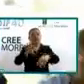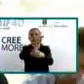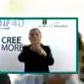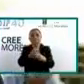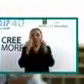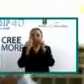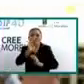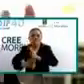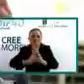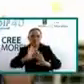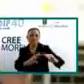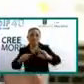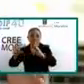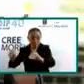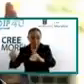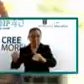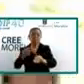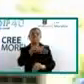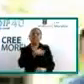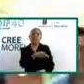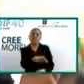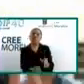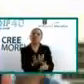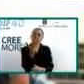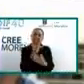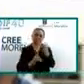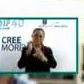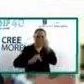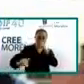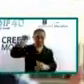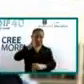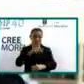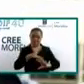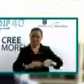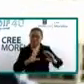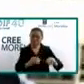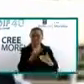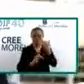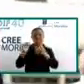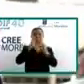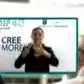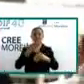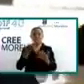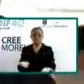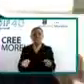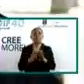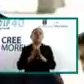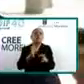grandes estudiantes y como grandes científicos futuros, o grandes mujeres y hombres que van a cambiar el